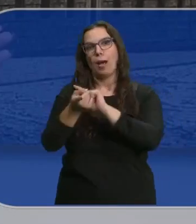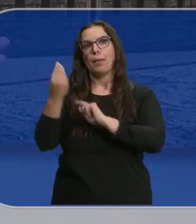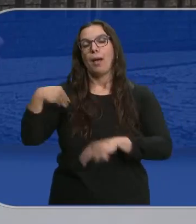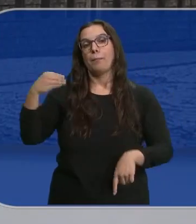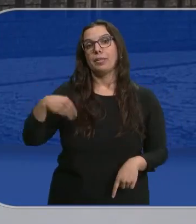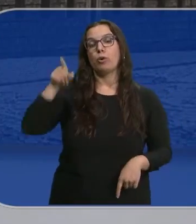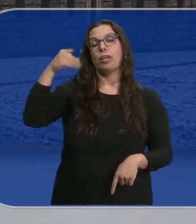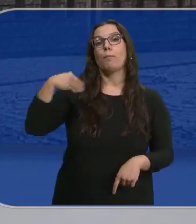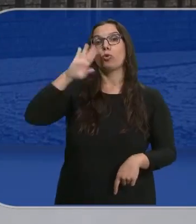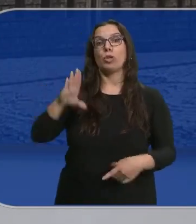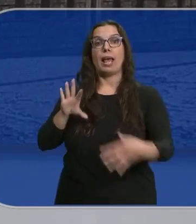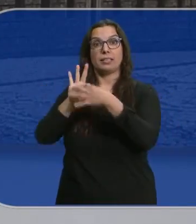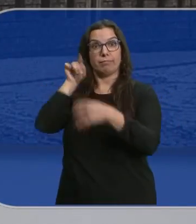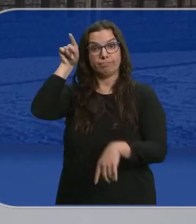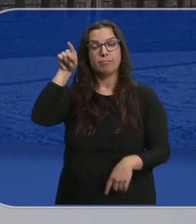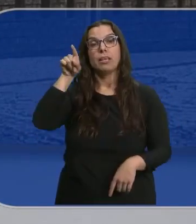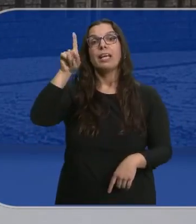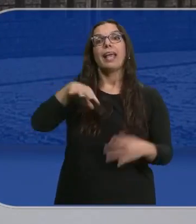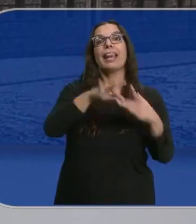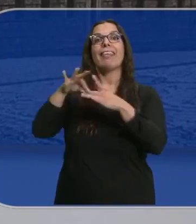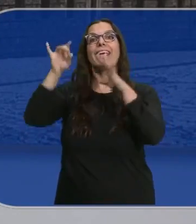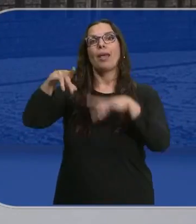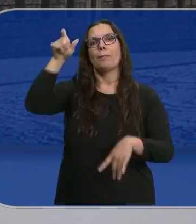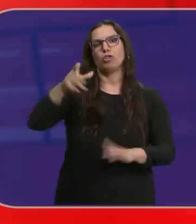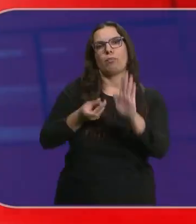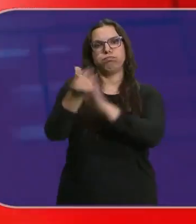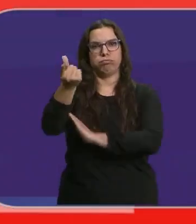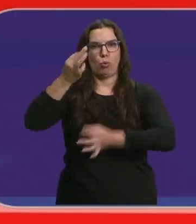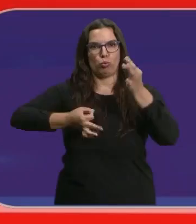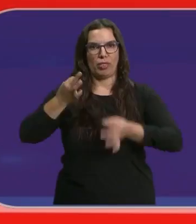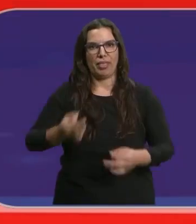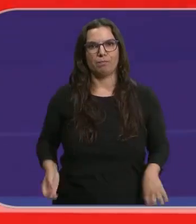en Waterloo, y al frente de la misma tendríamos a un prófugo de la justicia.